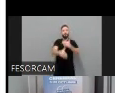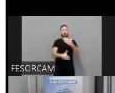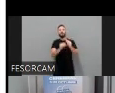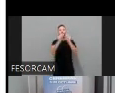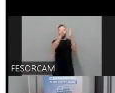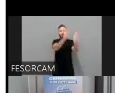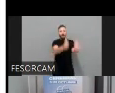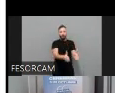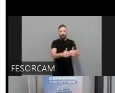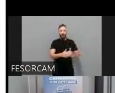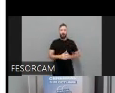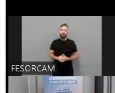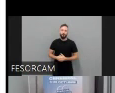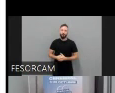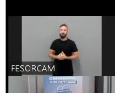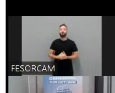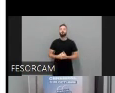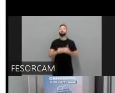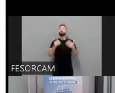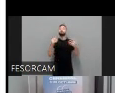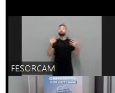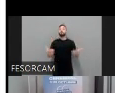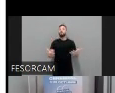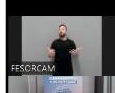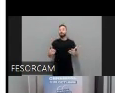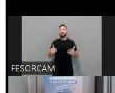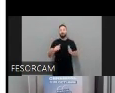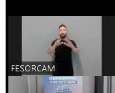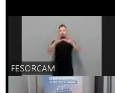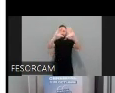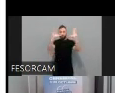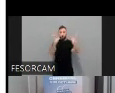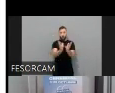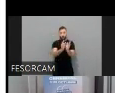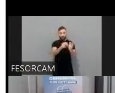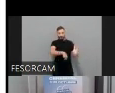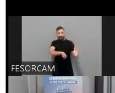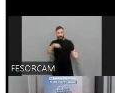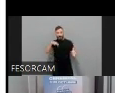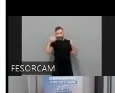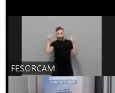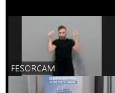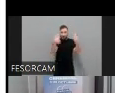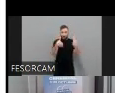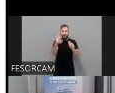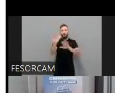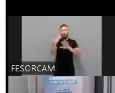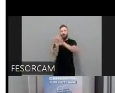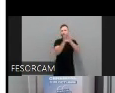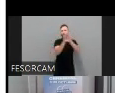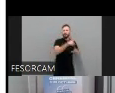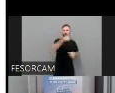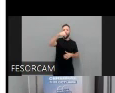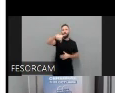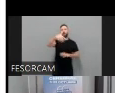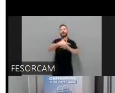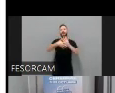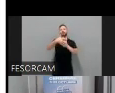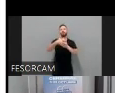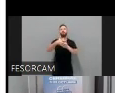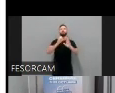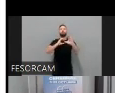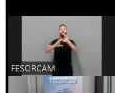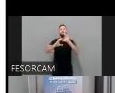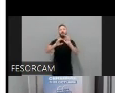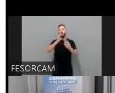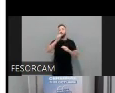persona. El abordaje evidentemente es global, pero hoy bueno, pues vamos a centrarnos en la comunicación, ¿no? Ya que sobre todo además es transversal a todas